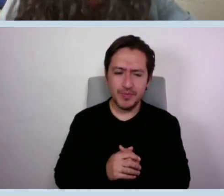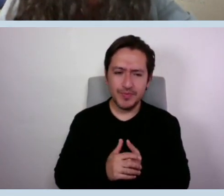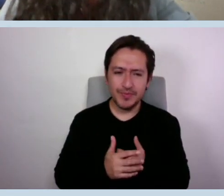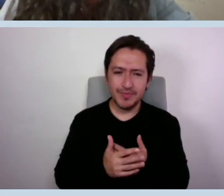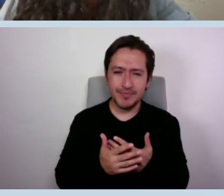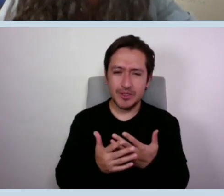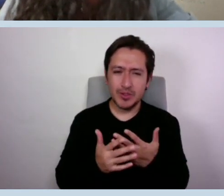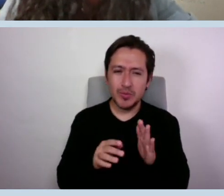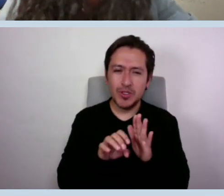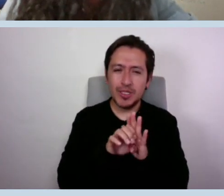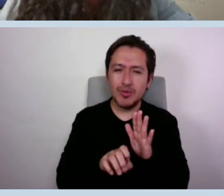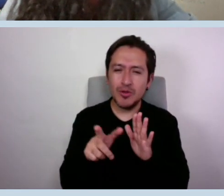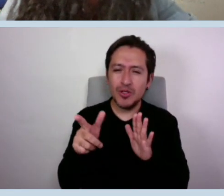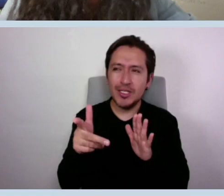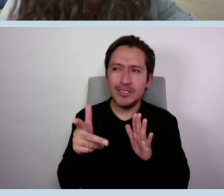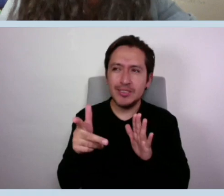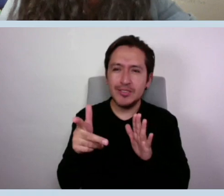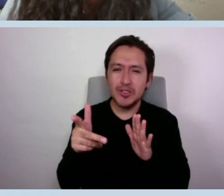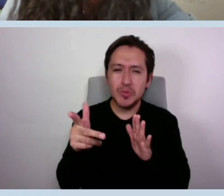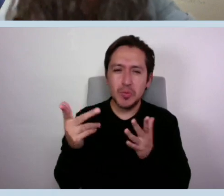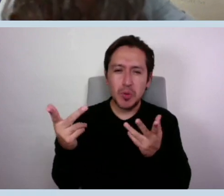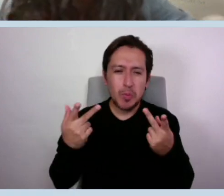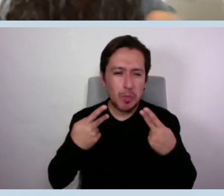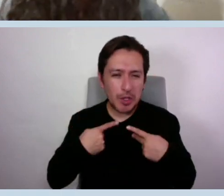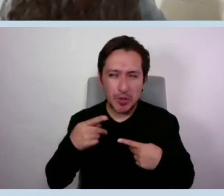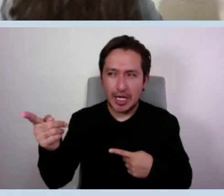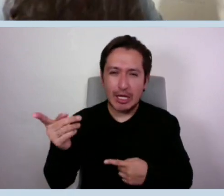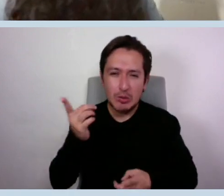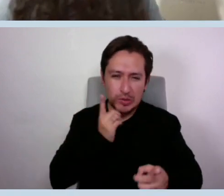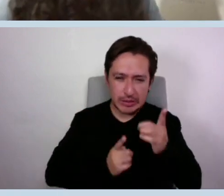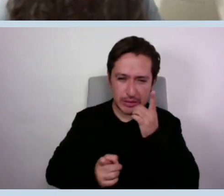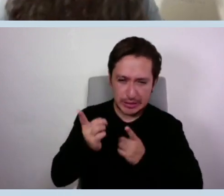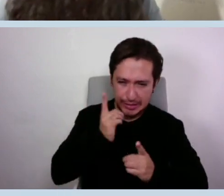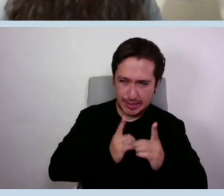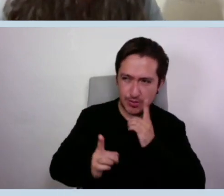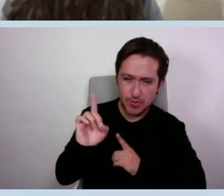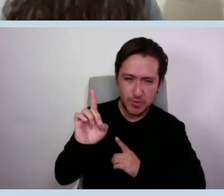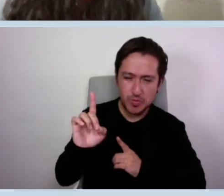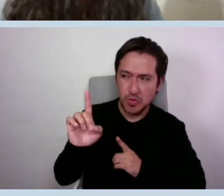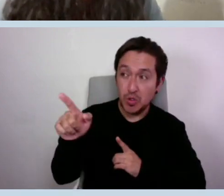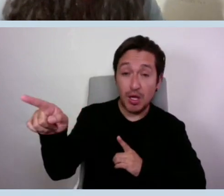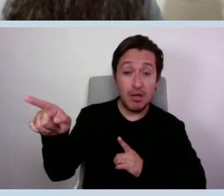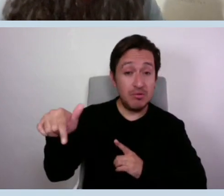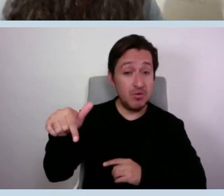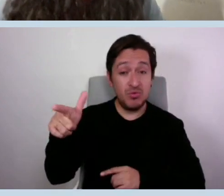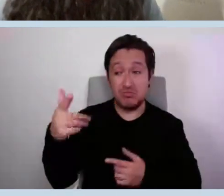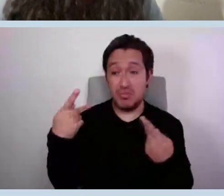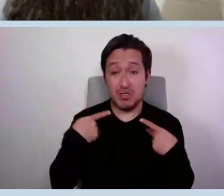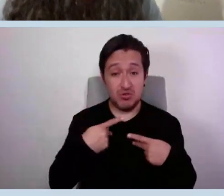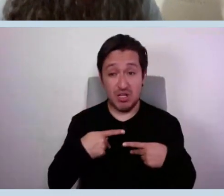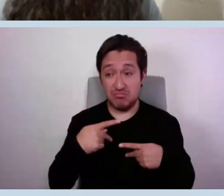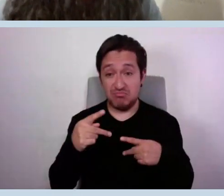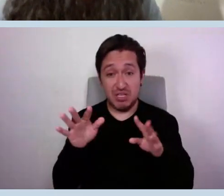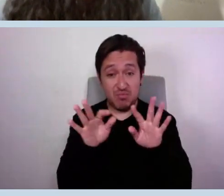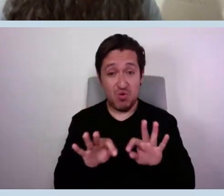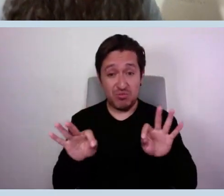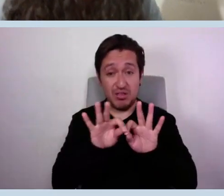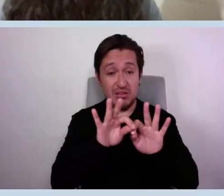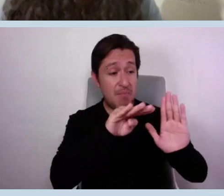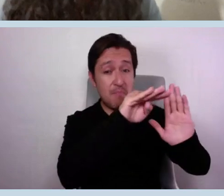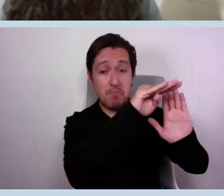carreras es que nos enseñan o parecería que solo existen esos esas personas que